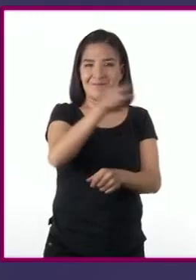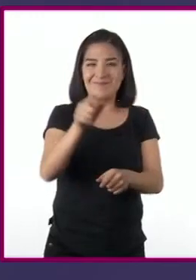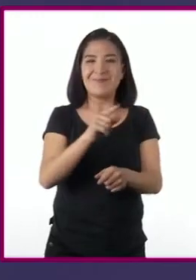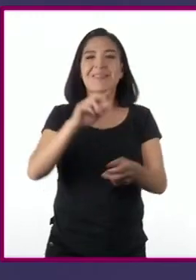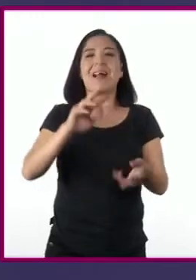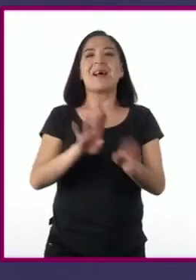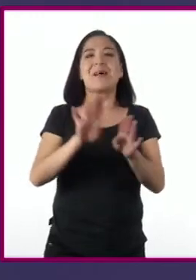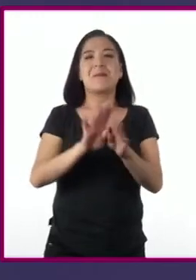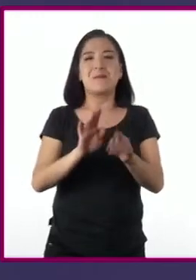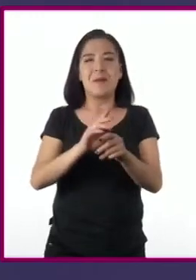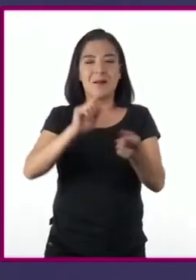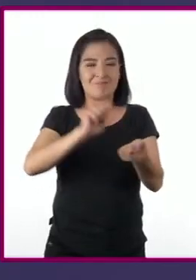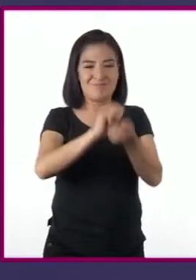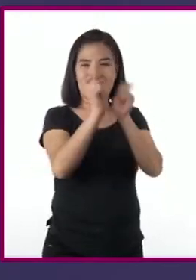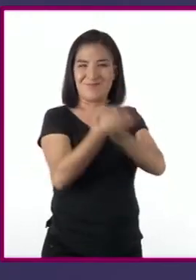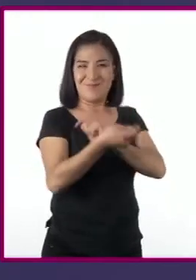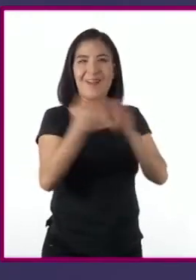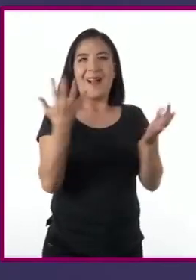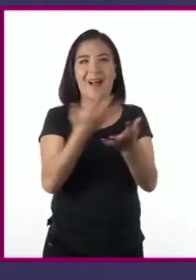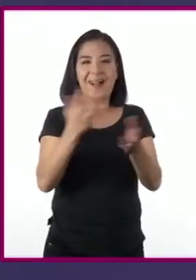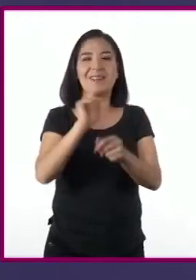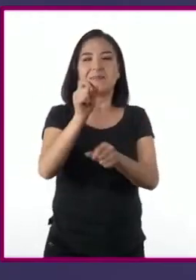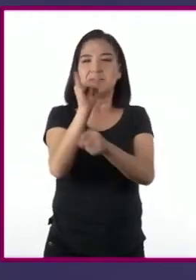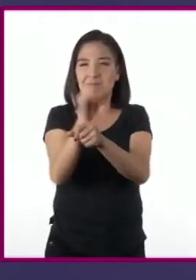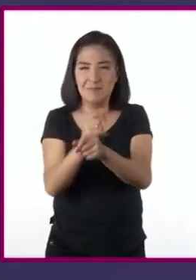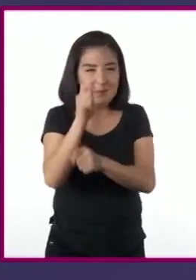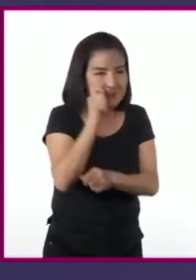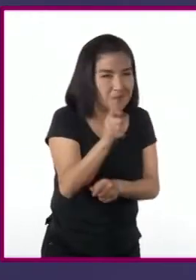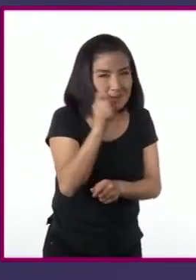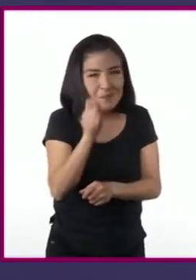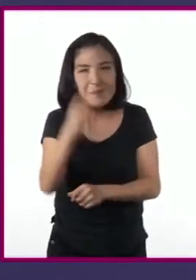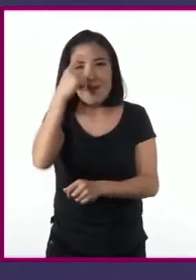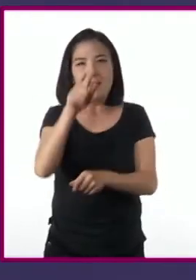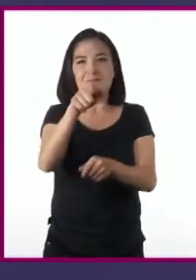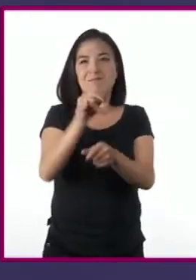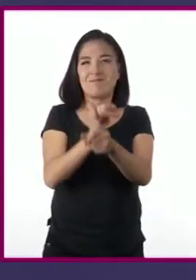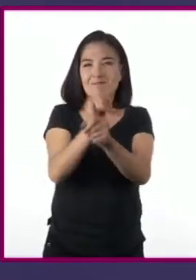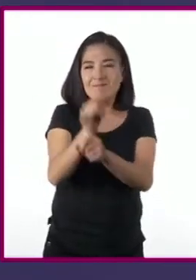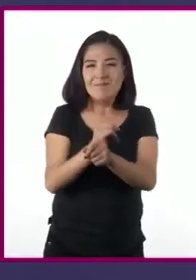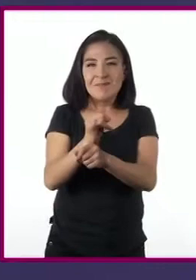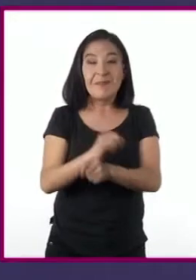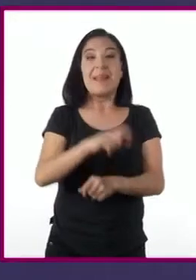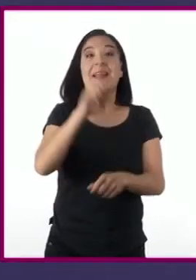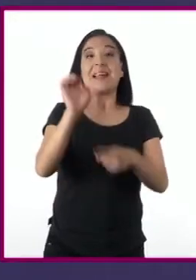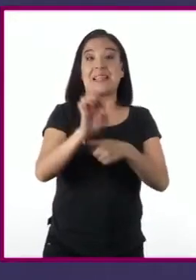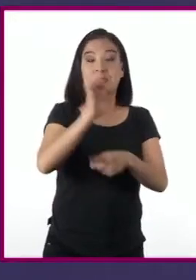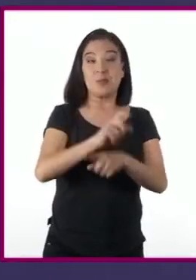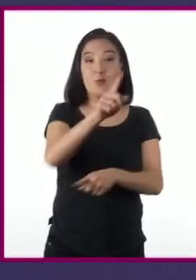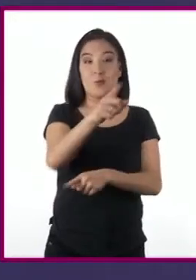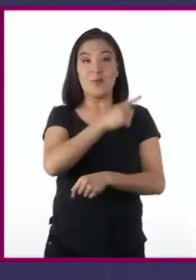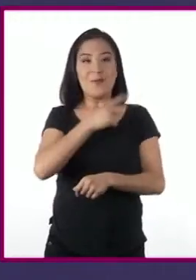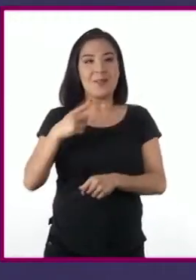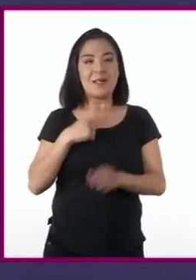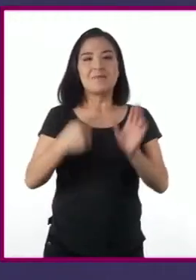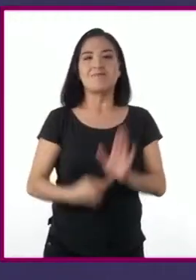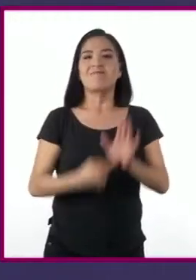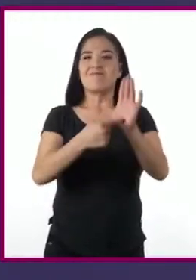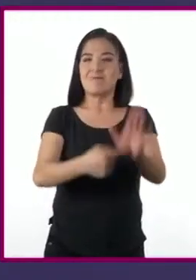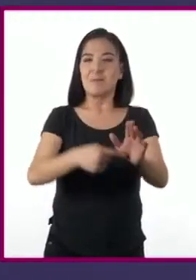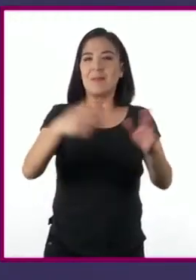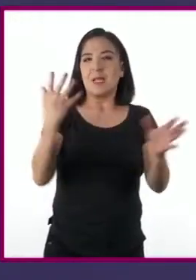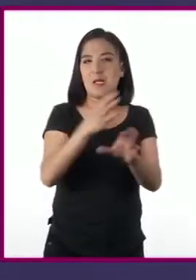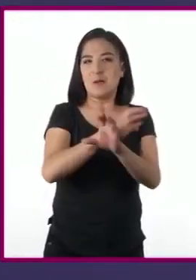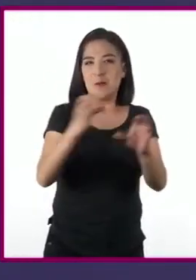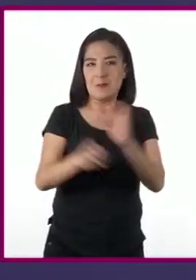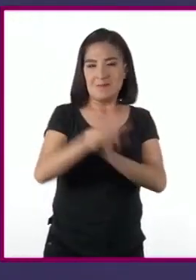detectives, dispuestos a resolver un misterio. Y entonces es necesario brindarles las herramientas para